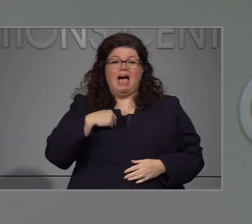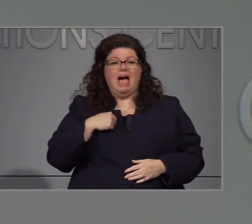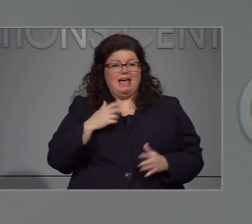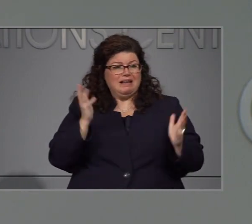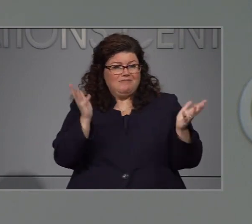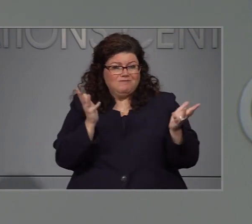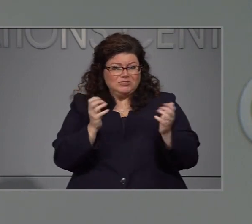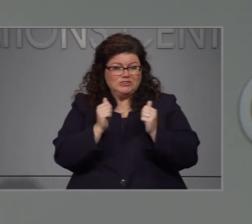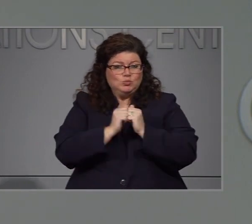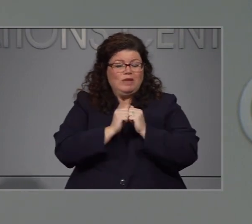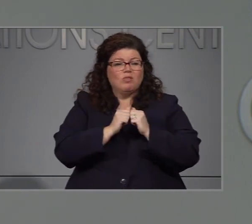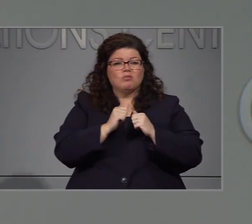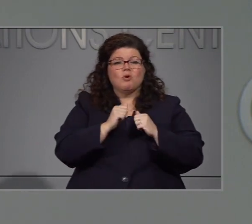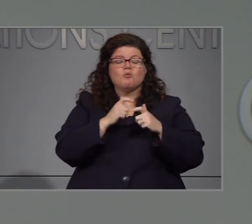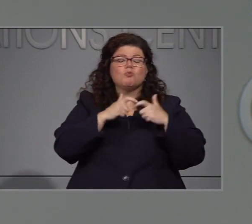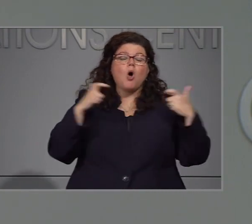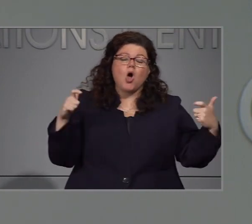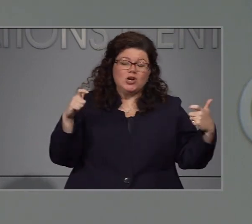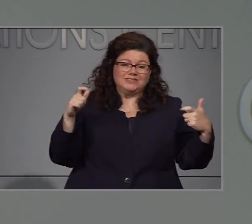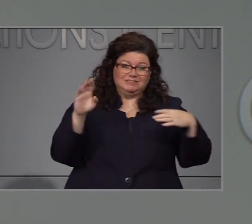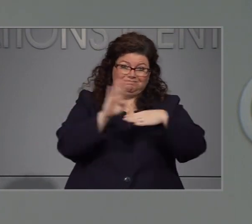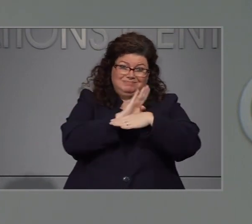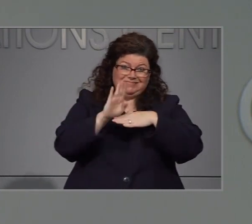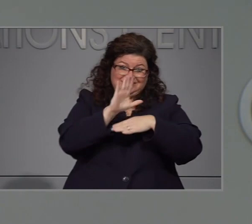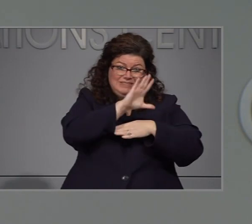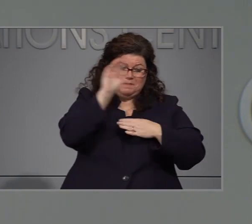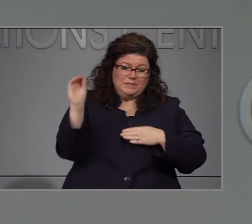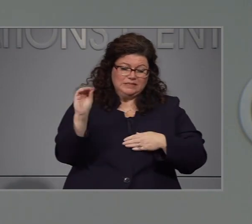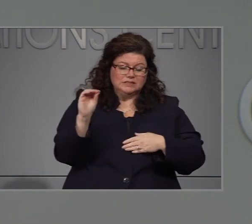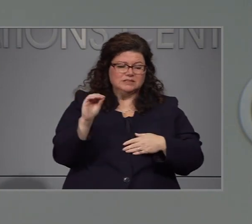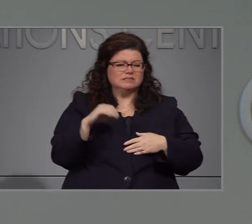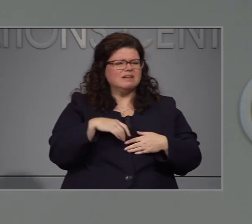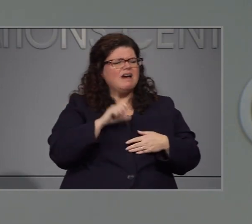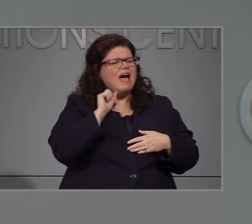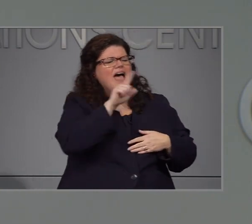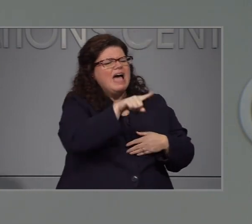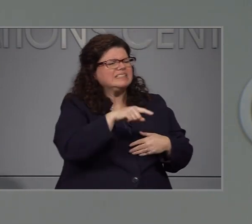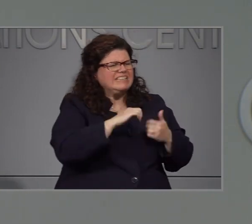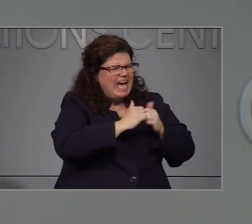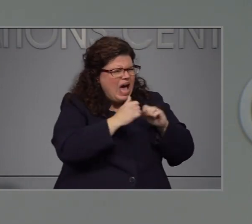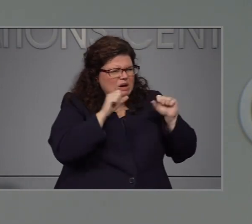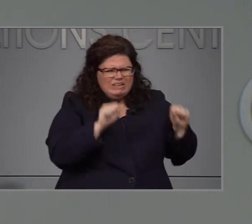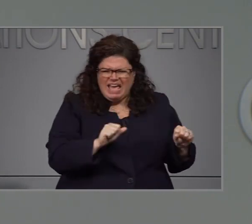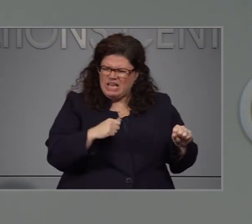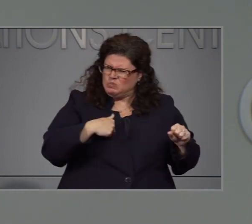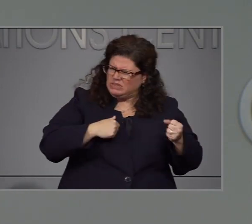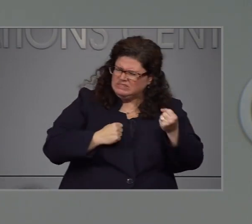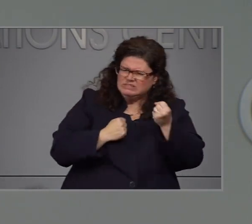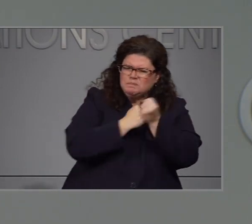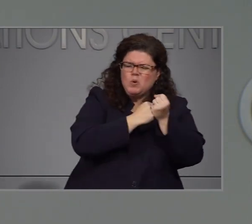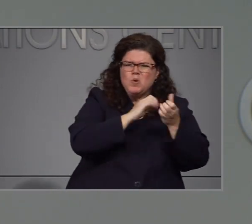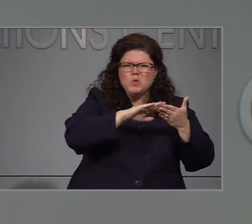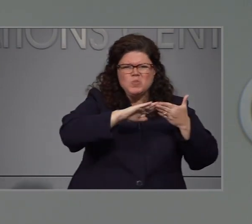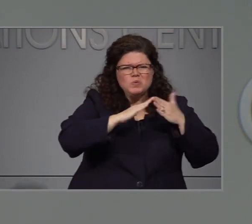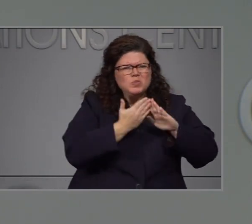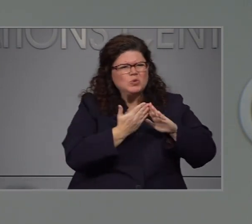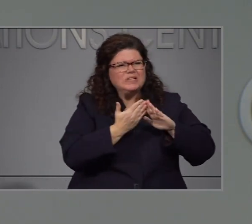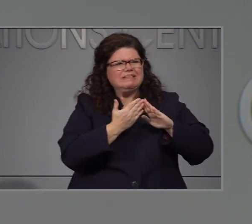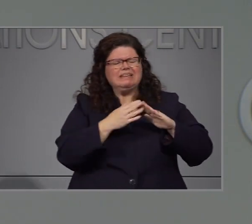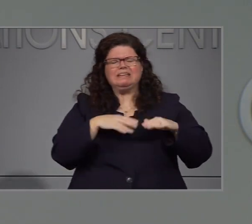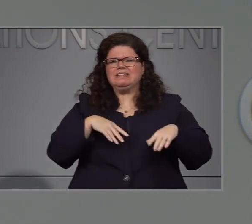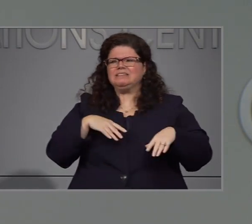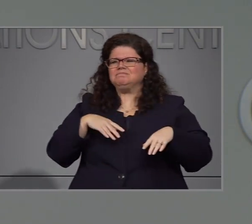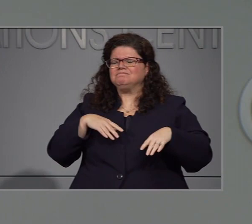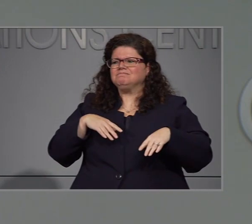hablado con los directores ejecutivos de los empleadores más grandes del estado y hemos trabajado juntos para